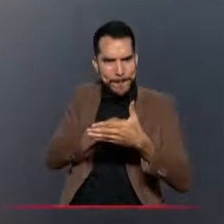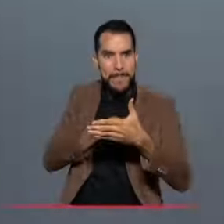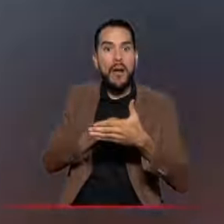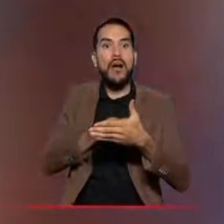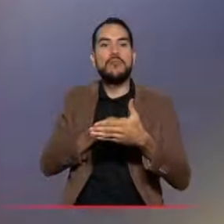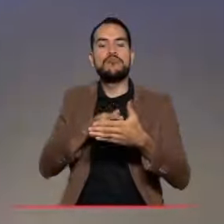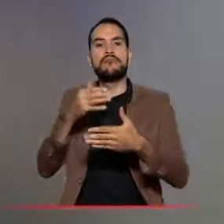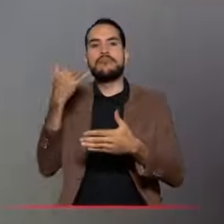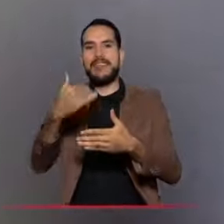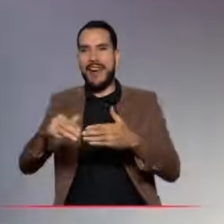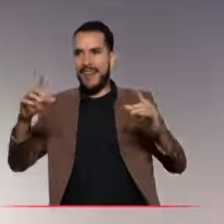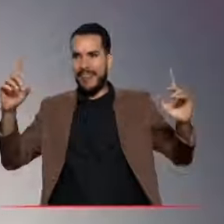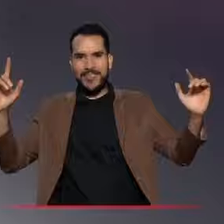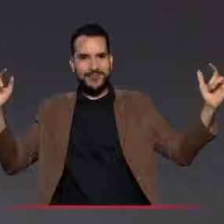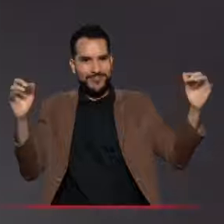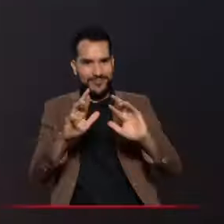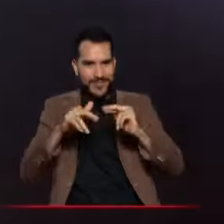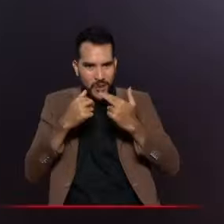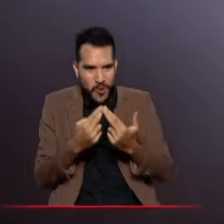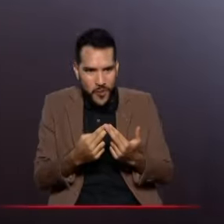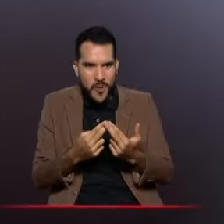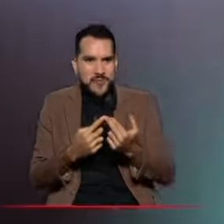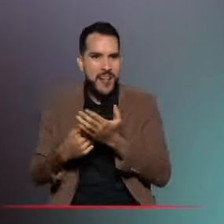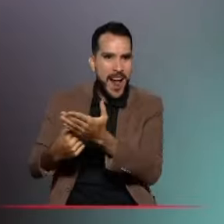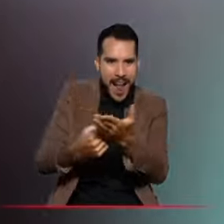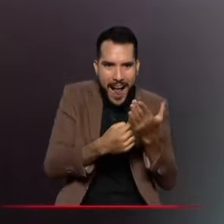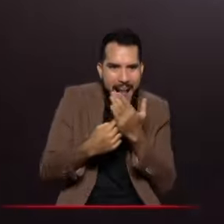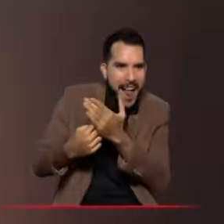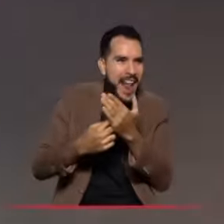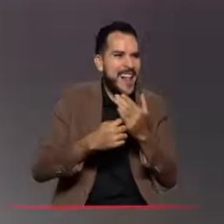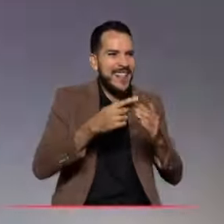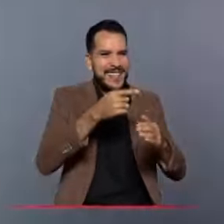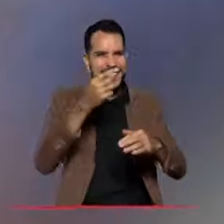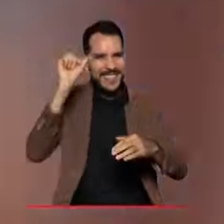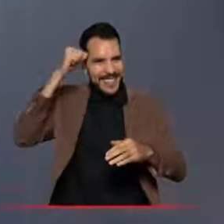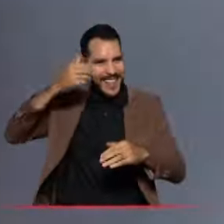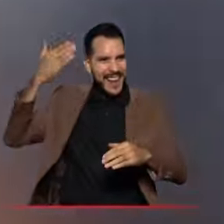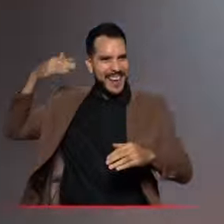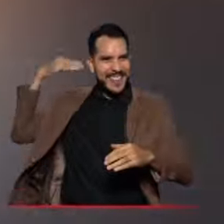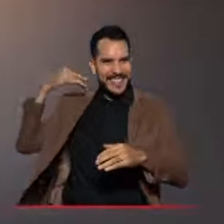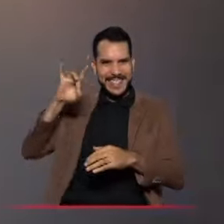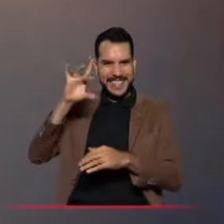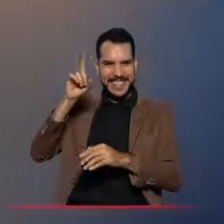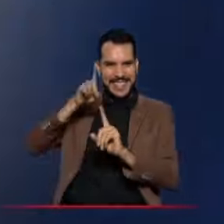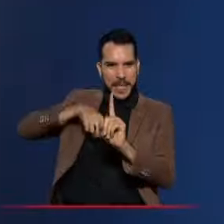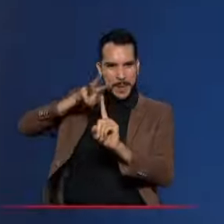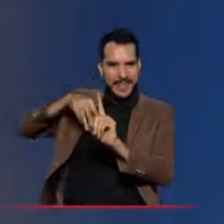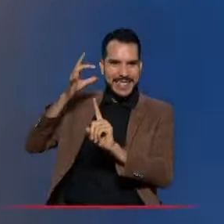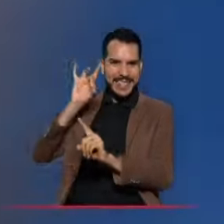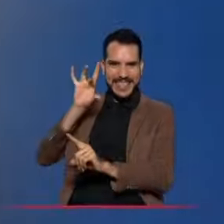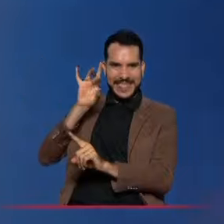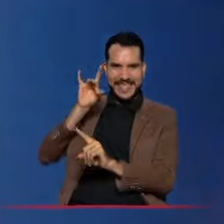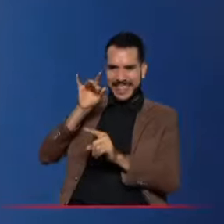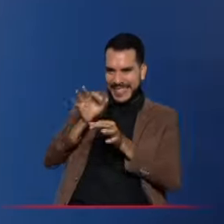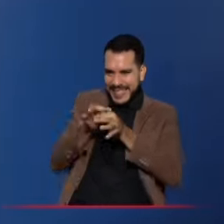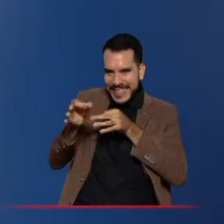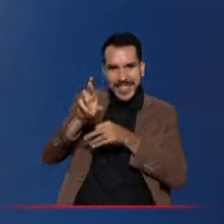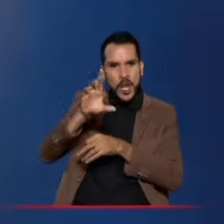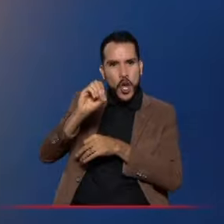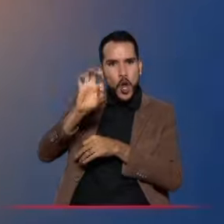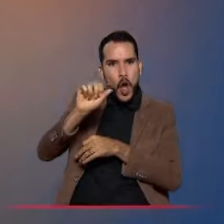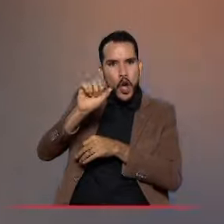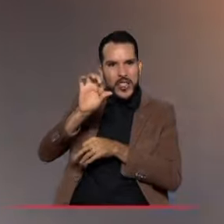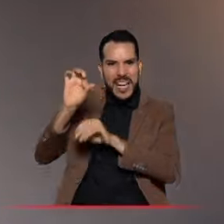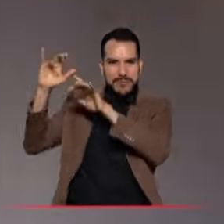las 4 veredas damnificadas por el derrumbe en Rosas, Cauca, hace 15 meses, recordemos, la comunidad permitió de nuevo el paso vehicular por